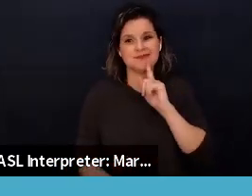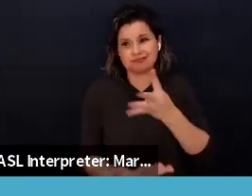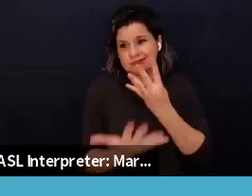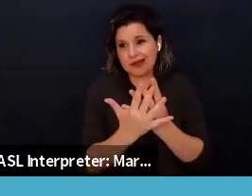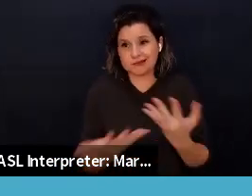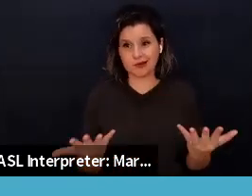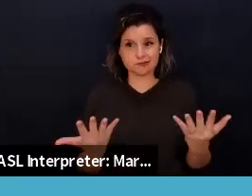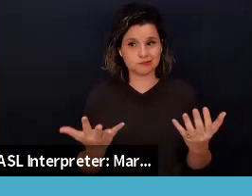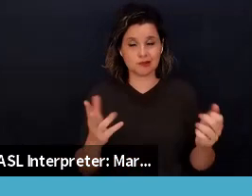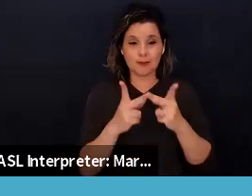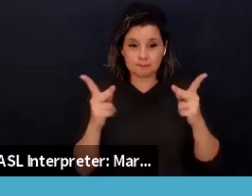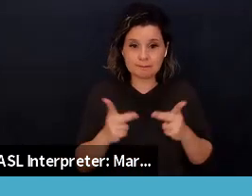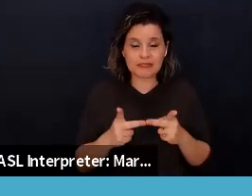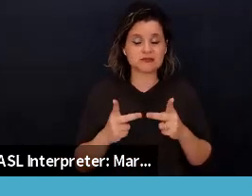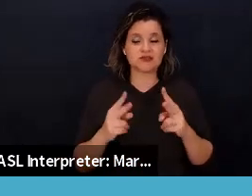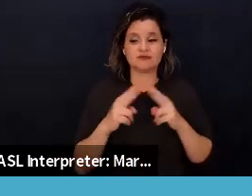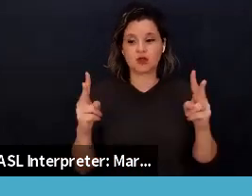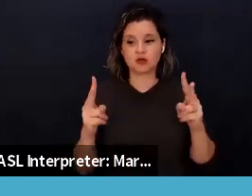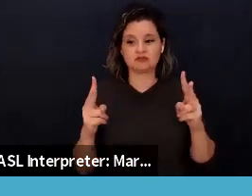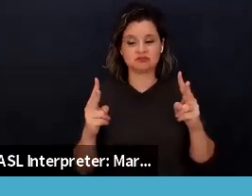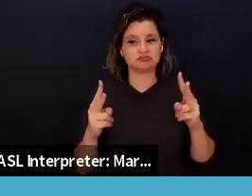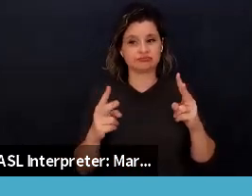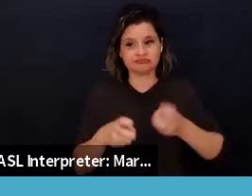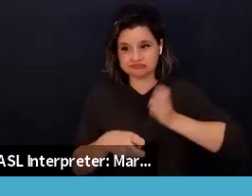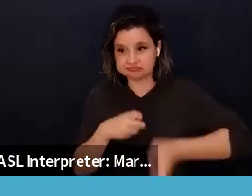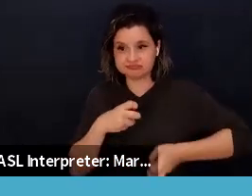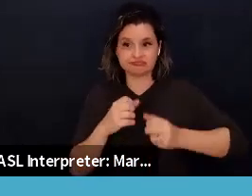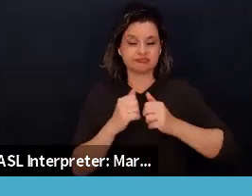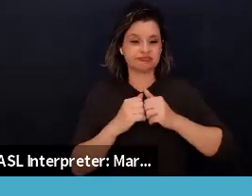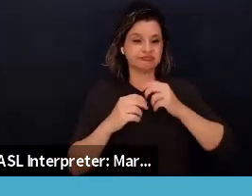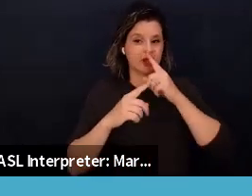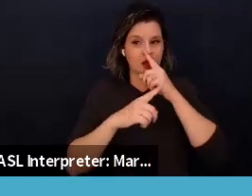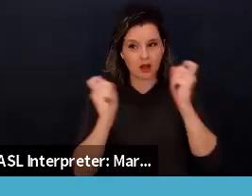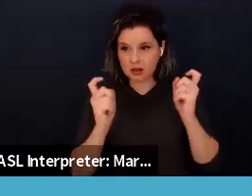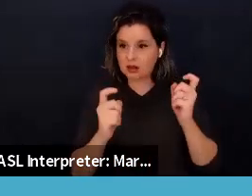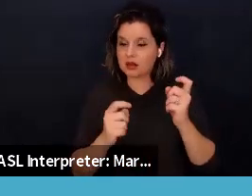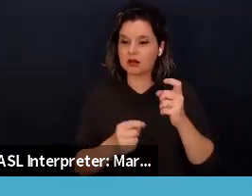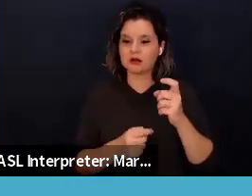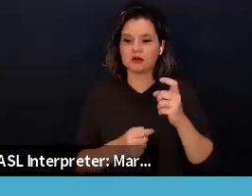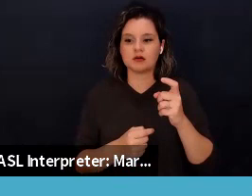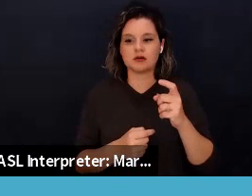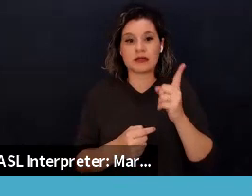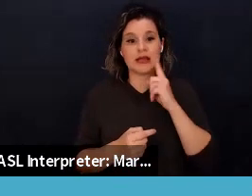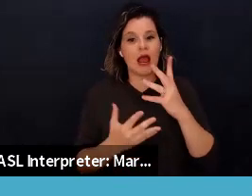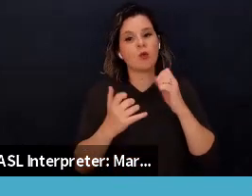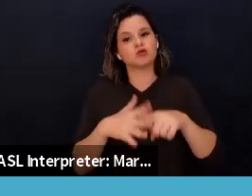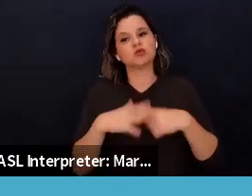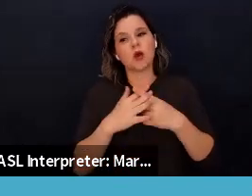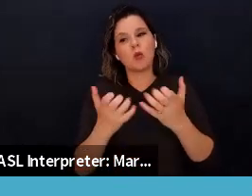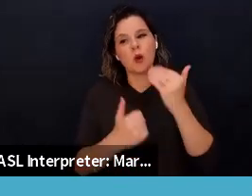son lugares muy duros, muy feos. Y para empezar, quería